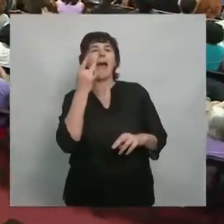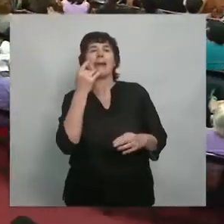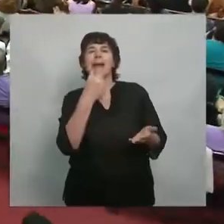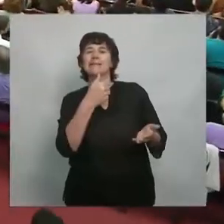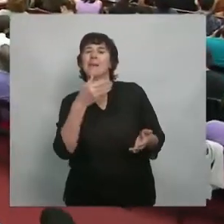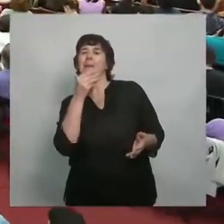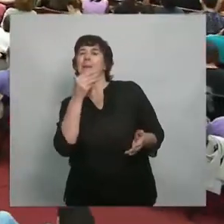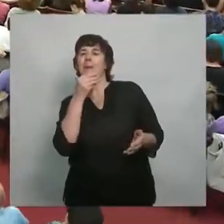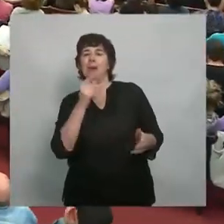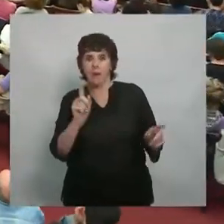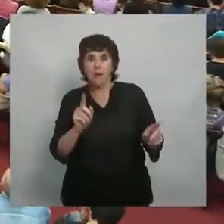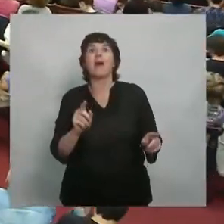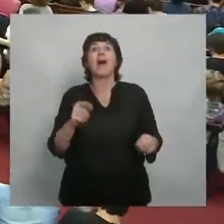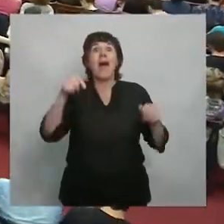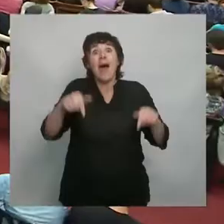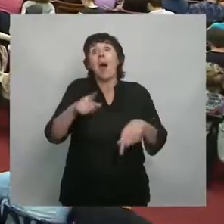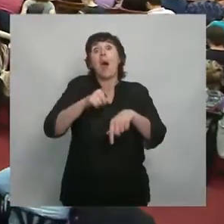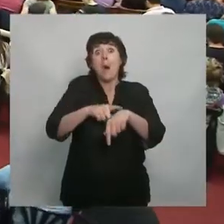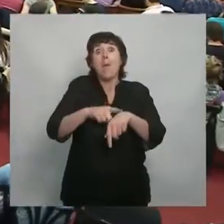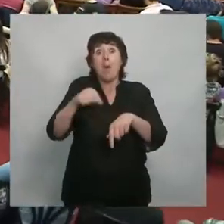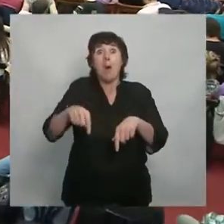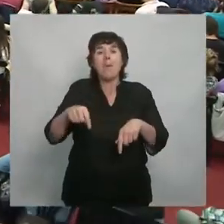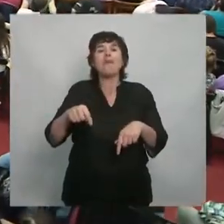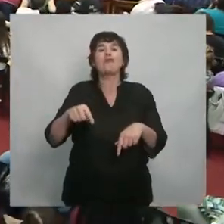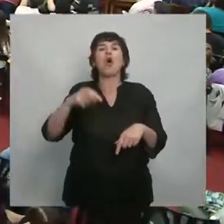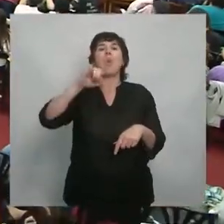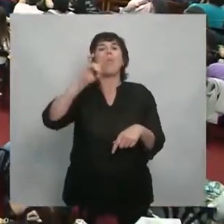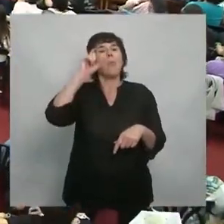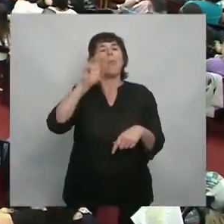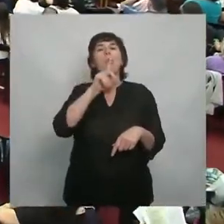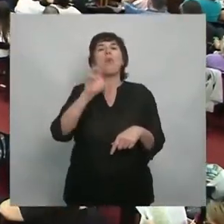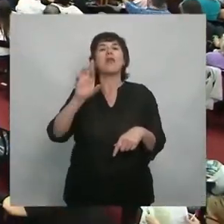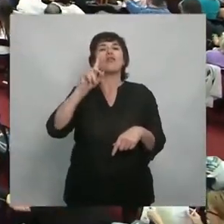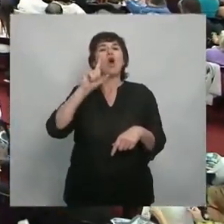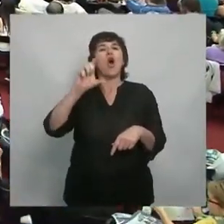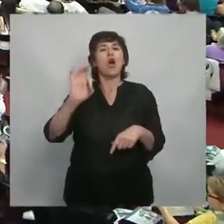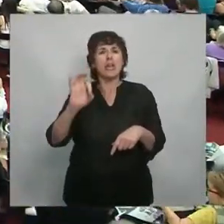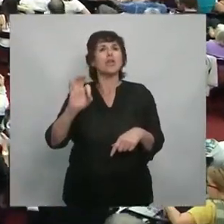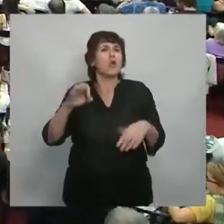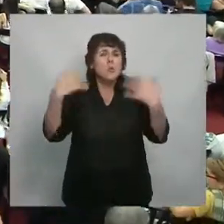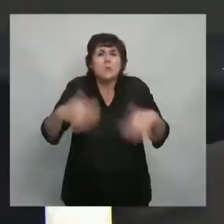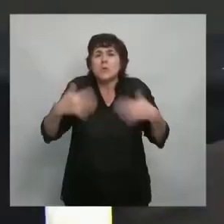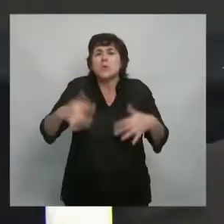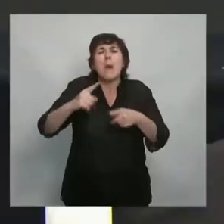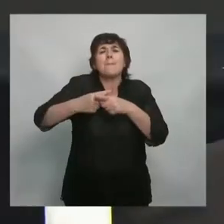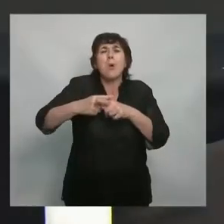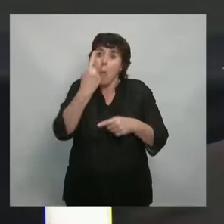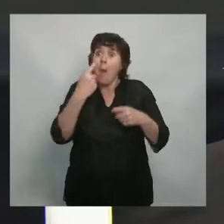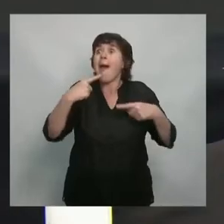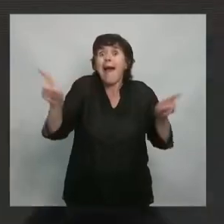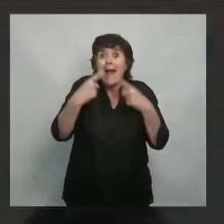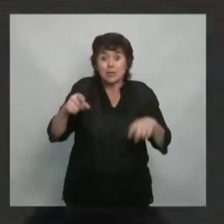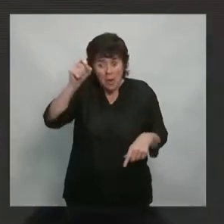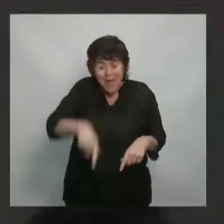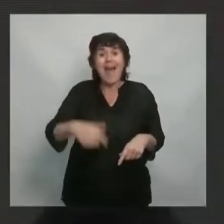Por eso en un momento dado en Puerto Rico se hizo tremendamente política una canción de Hecho